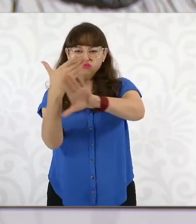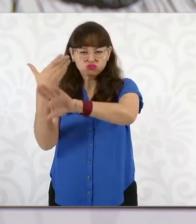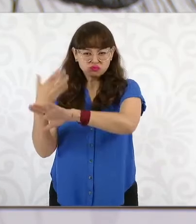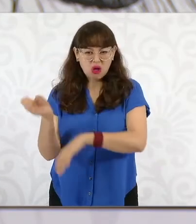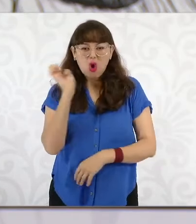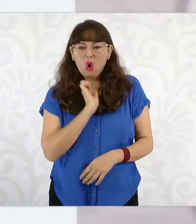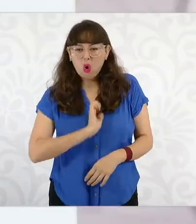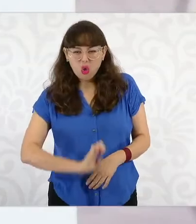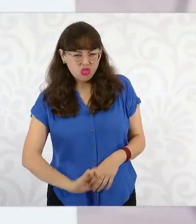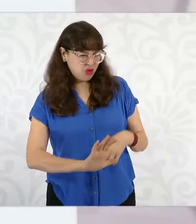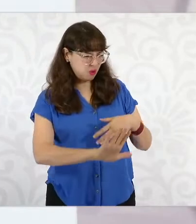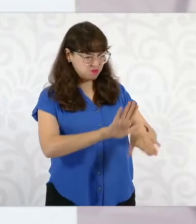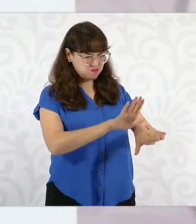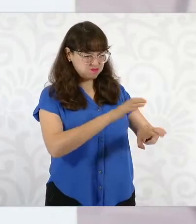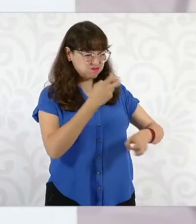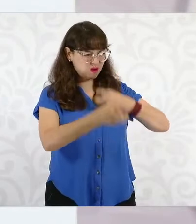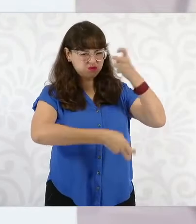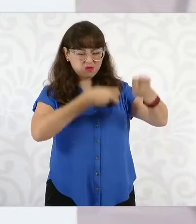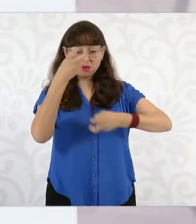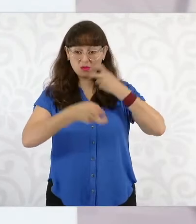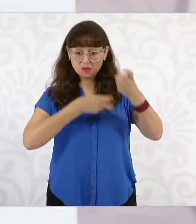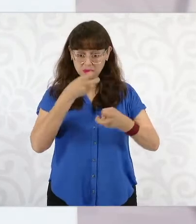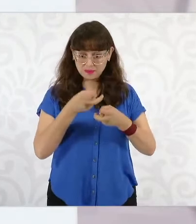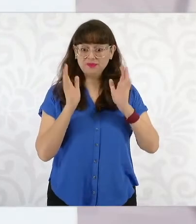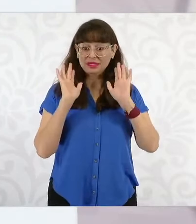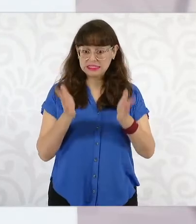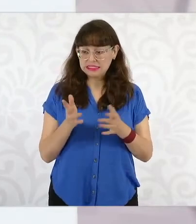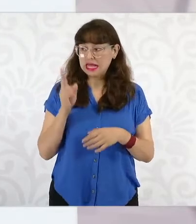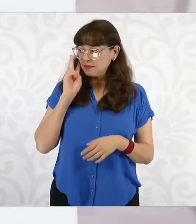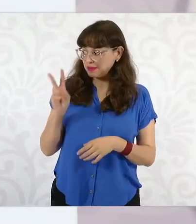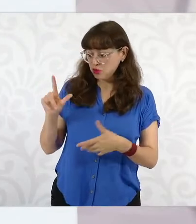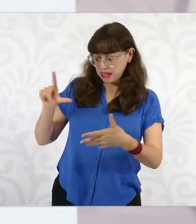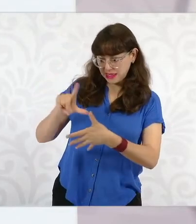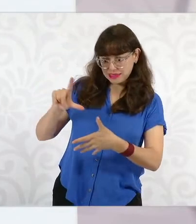que lo hemos visto recientemente en elecciones de América Latina